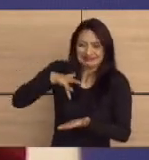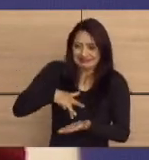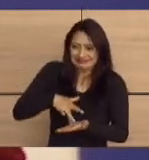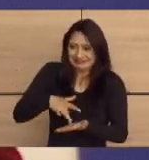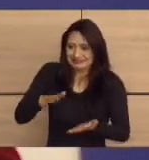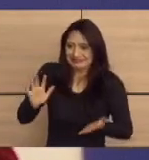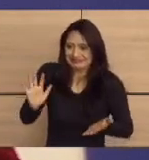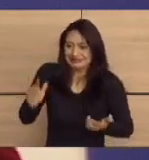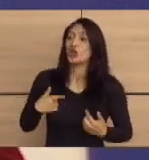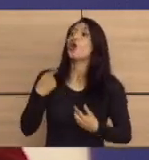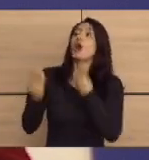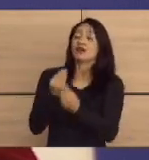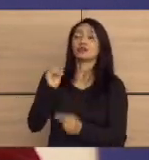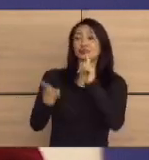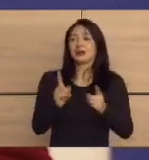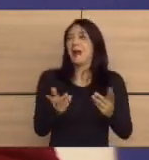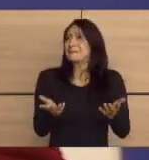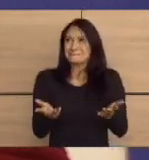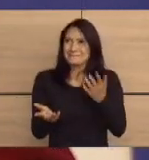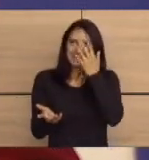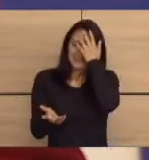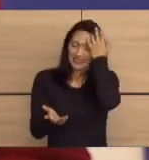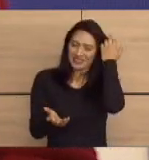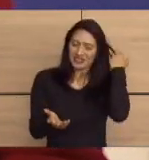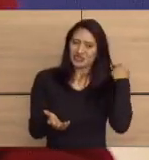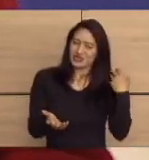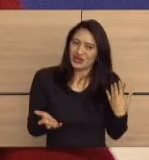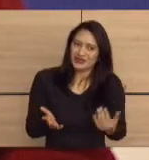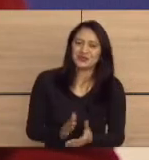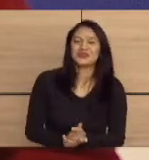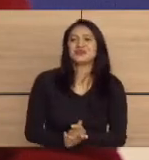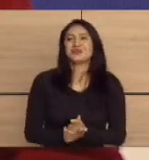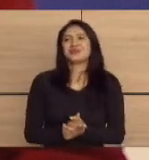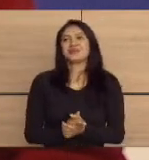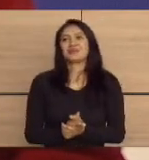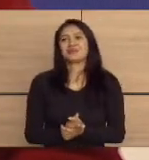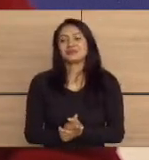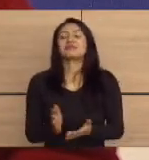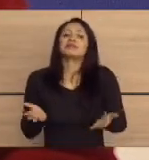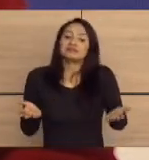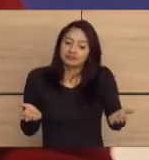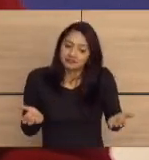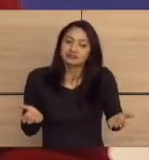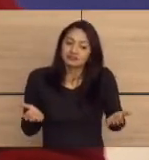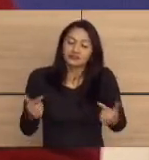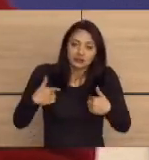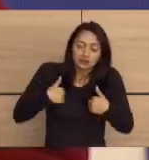llegar a decirles lo que tienen que hacer, ¿no? Directamente. Pero sí